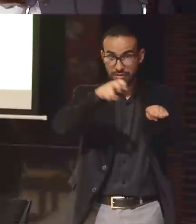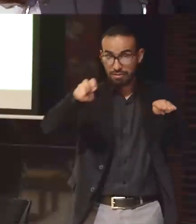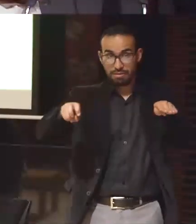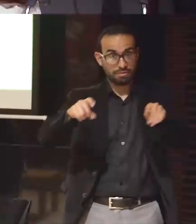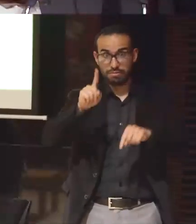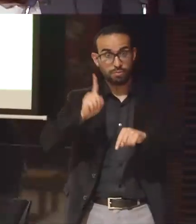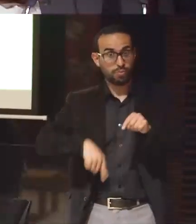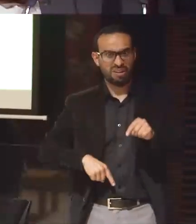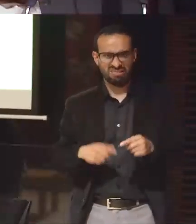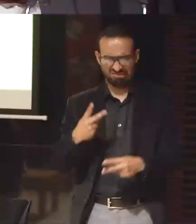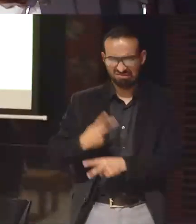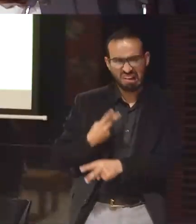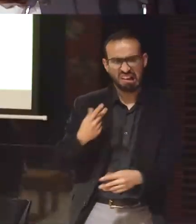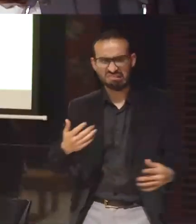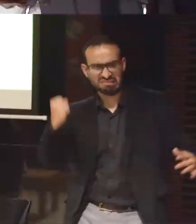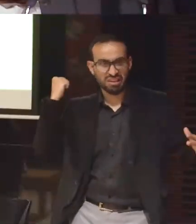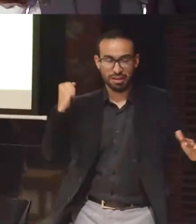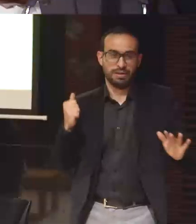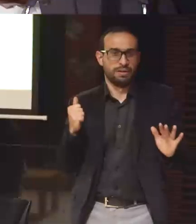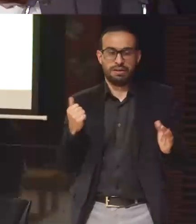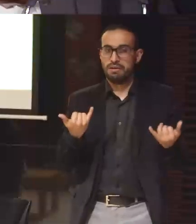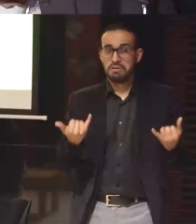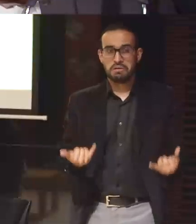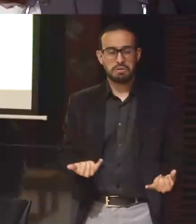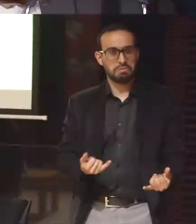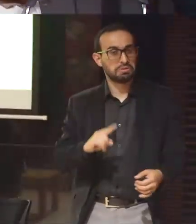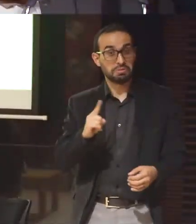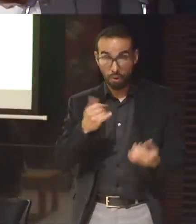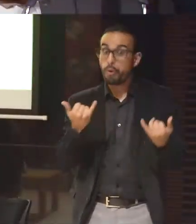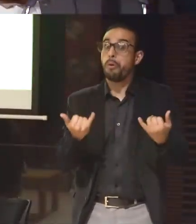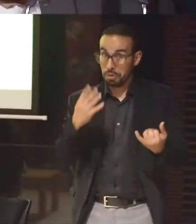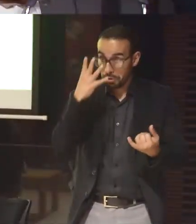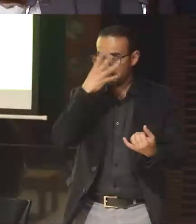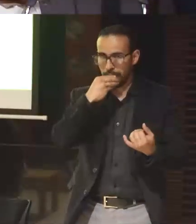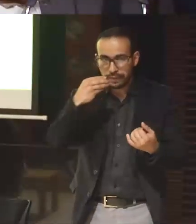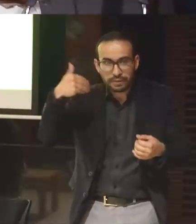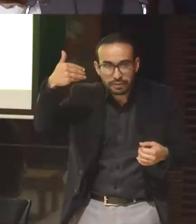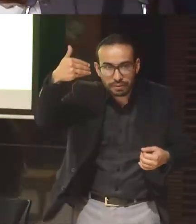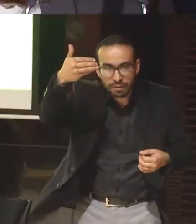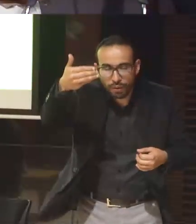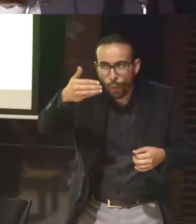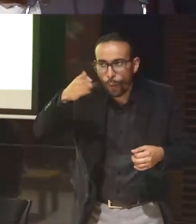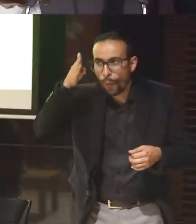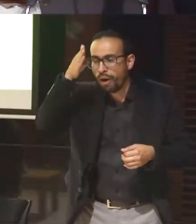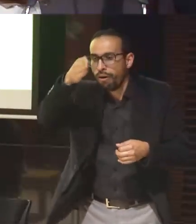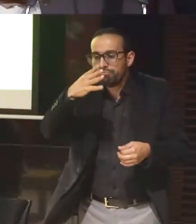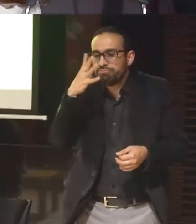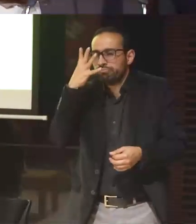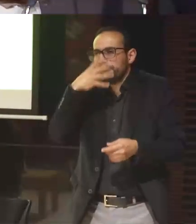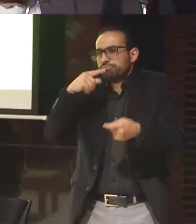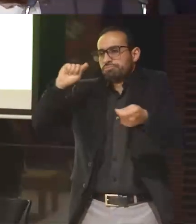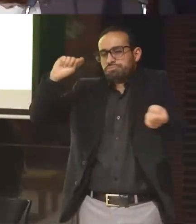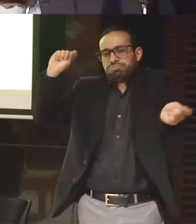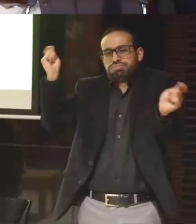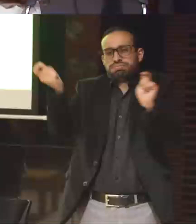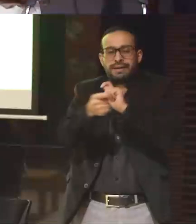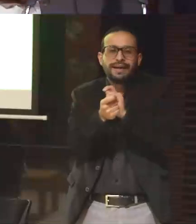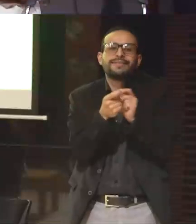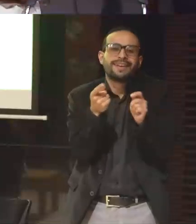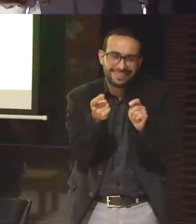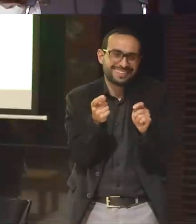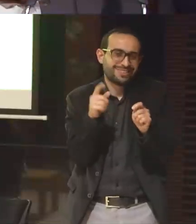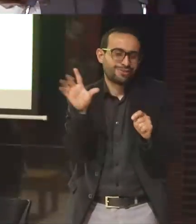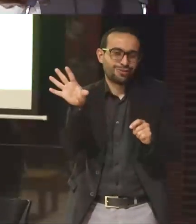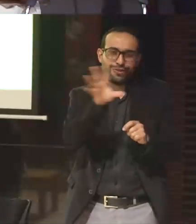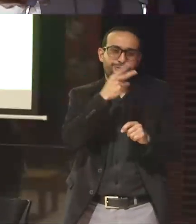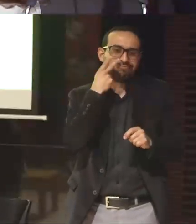lindo, pero va mejorando un montón y va a ser precioso más adelante. Entonces vamos a cuidar con nuestra infraestructura y vamos a ser parte de ella, no queremos